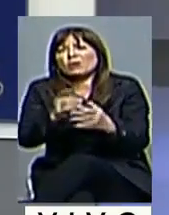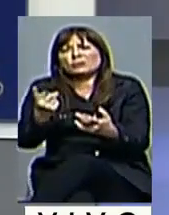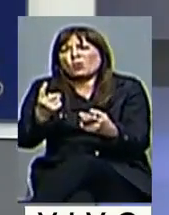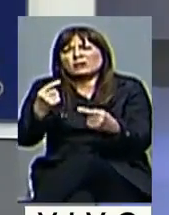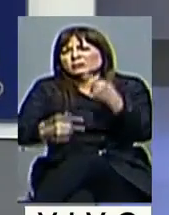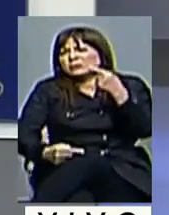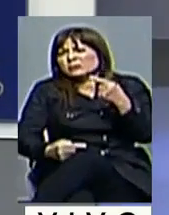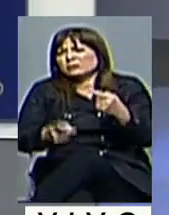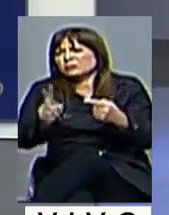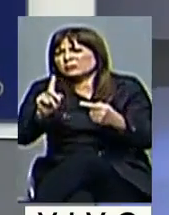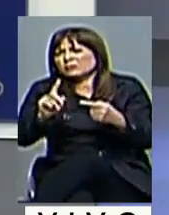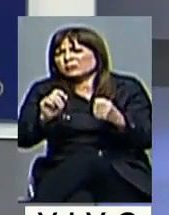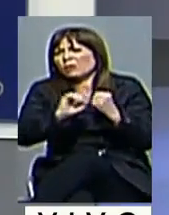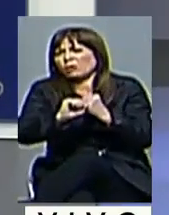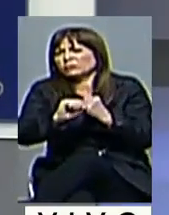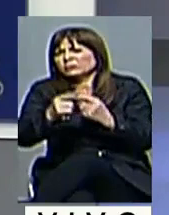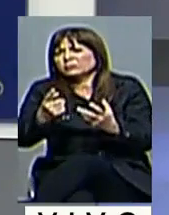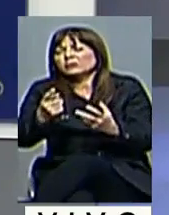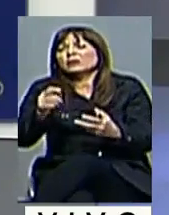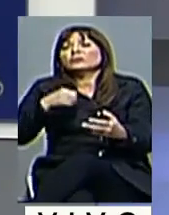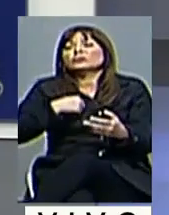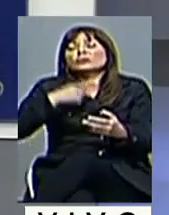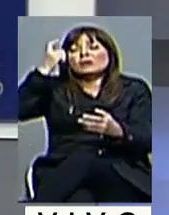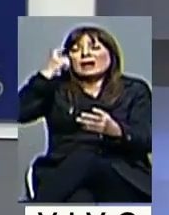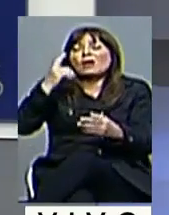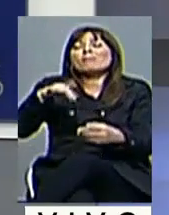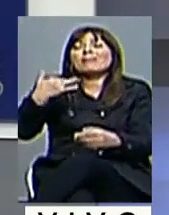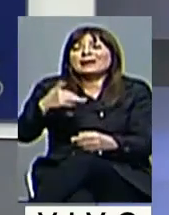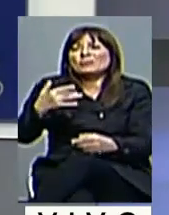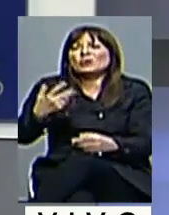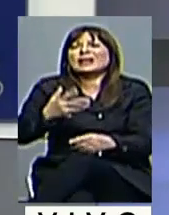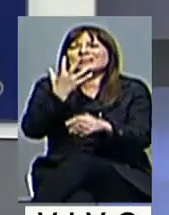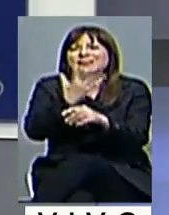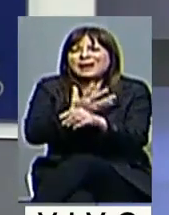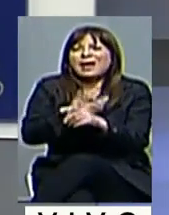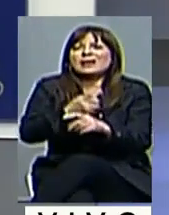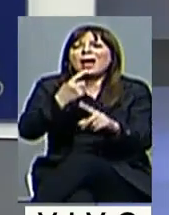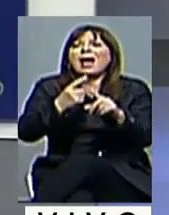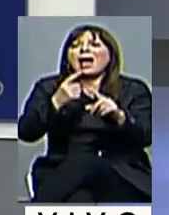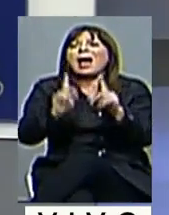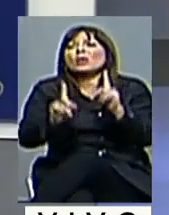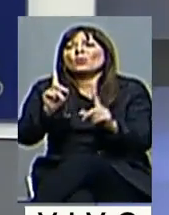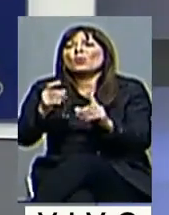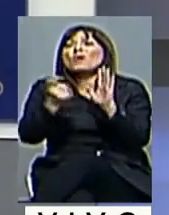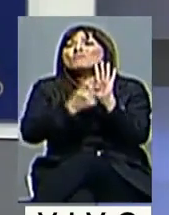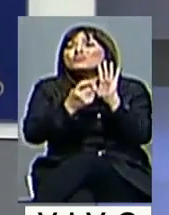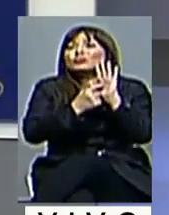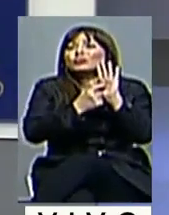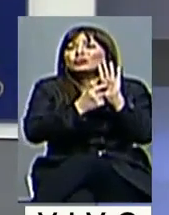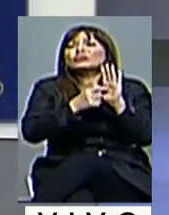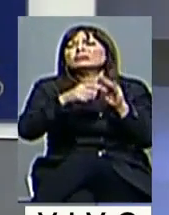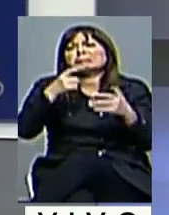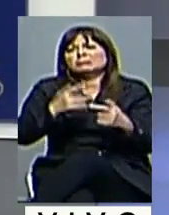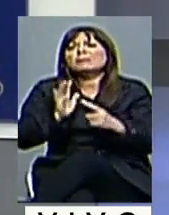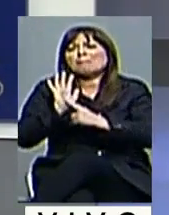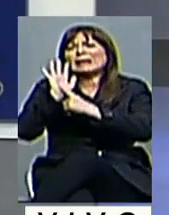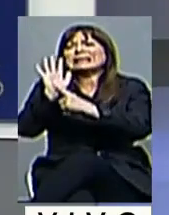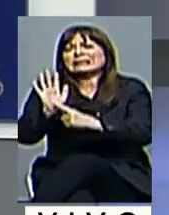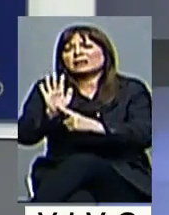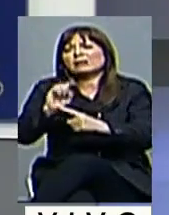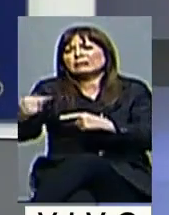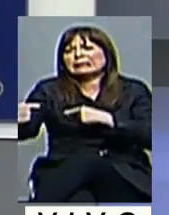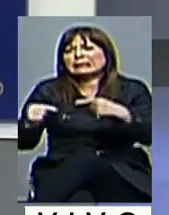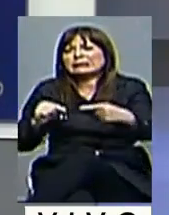discordia. Lo importante, o lo que estoy tratando de destacar, es que existen ciertos puntos donde esa discordia va a estar presente, más presente